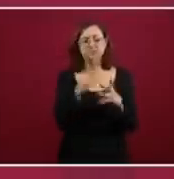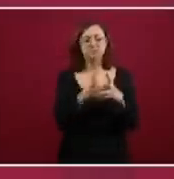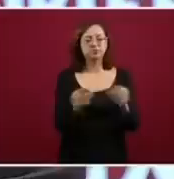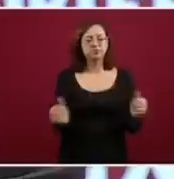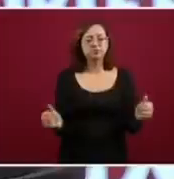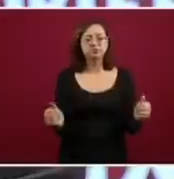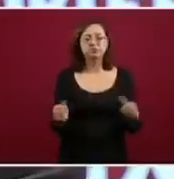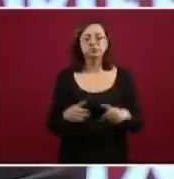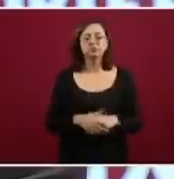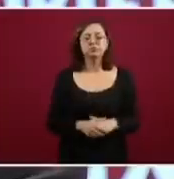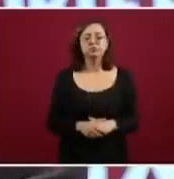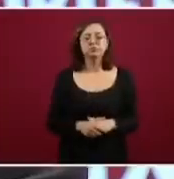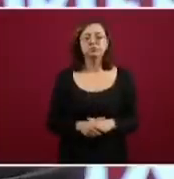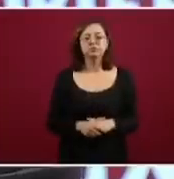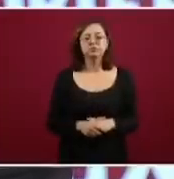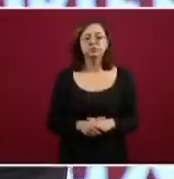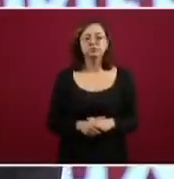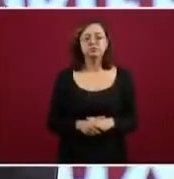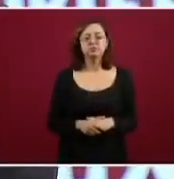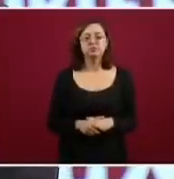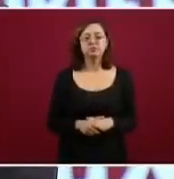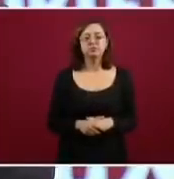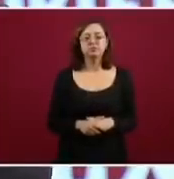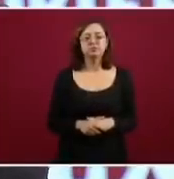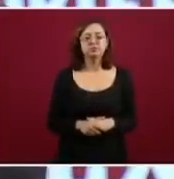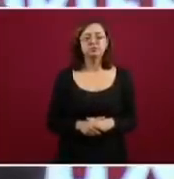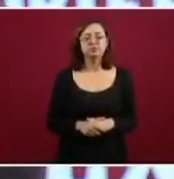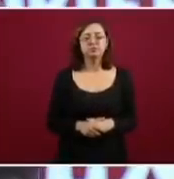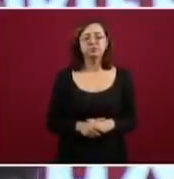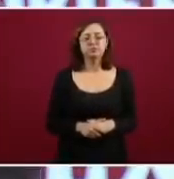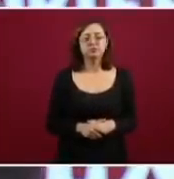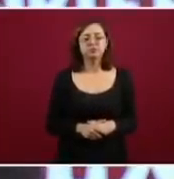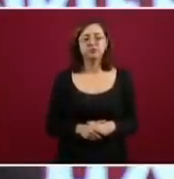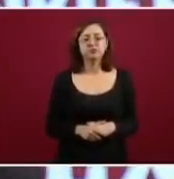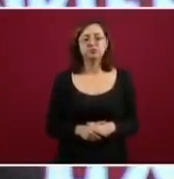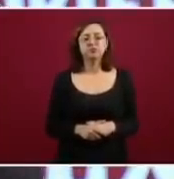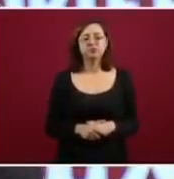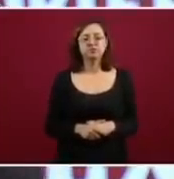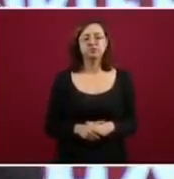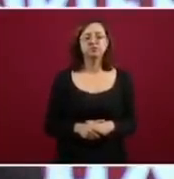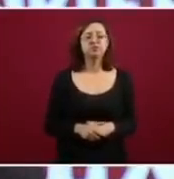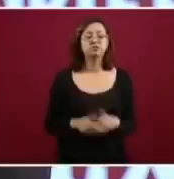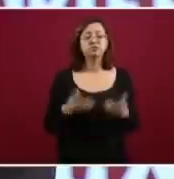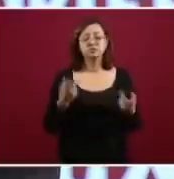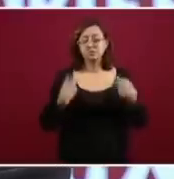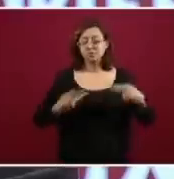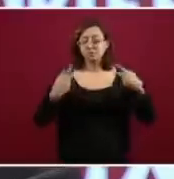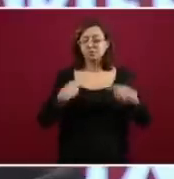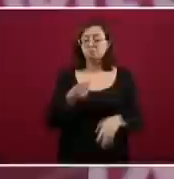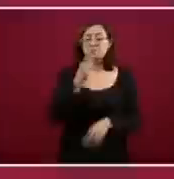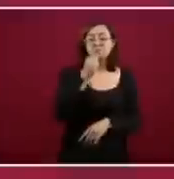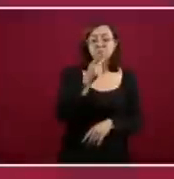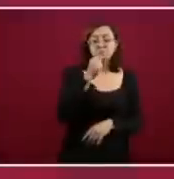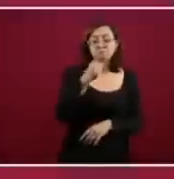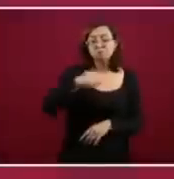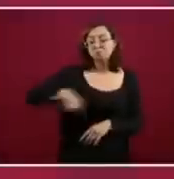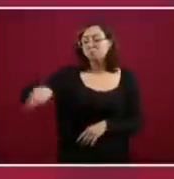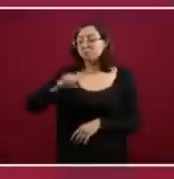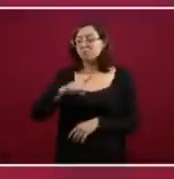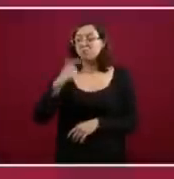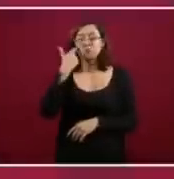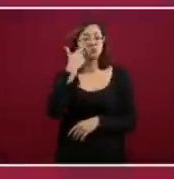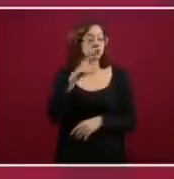el que no quiera estar en la corporación o no quiera pasar a la guardia nacional que se les